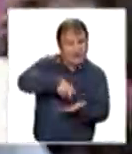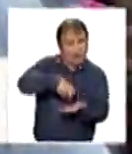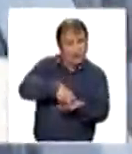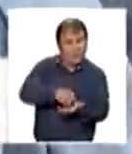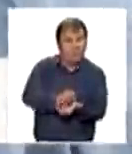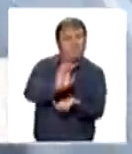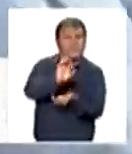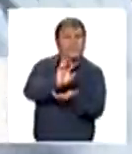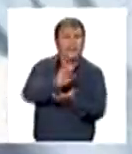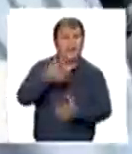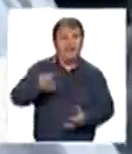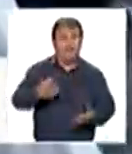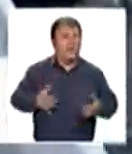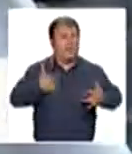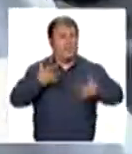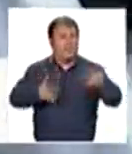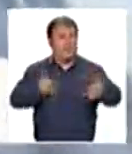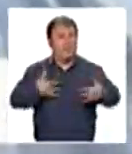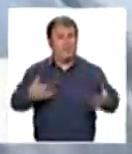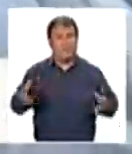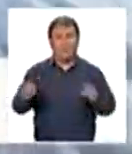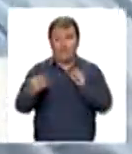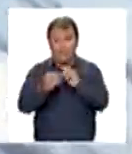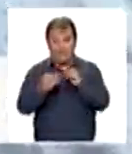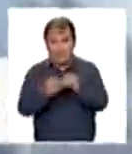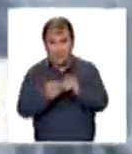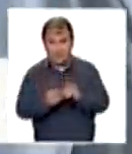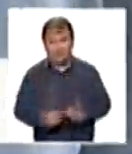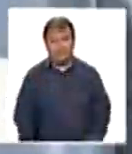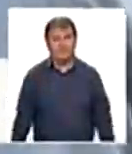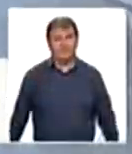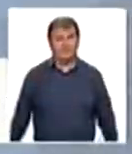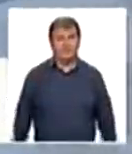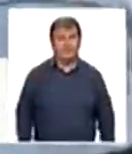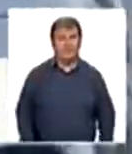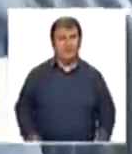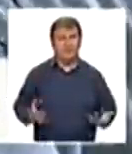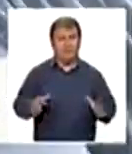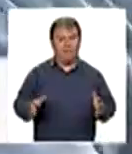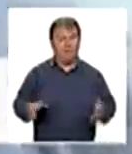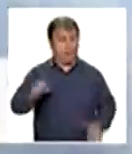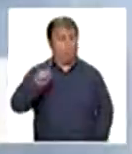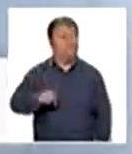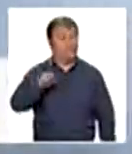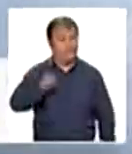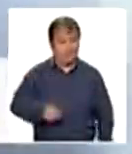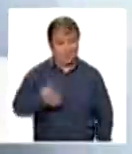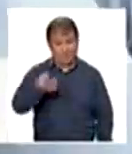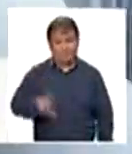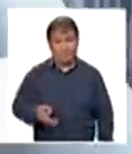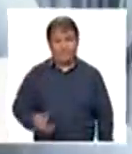saca la anilla y ella evidentemente se emociona y se le da su besito de rigor. Y fue un sí, obvio.